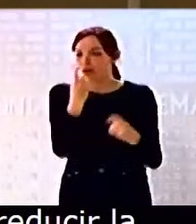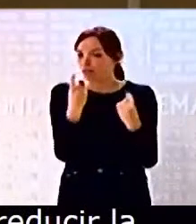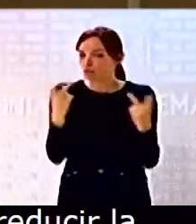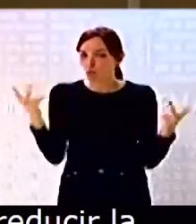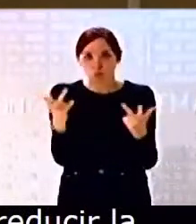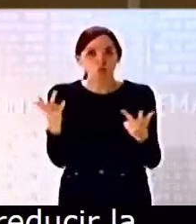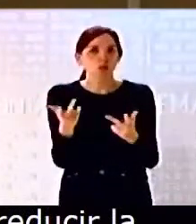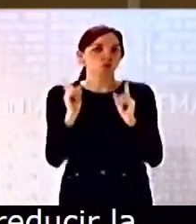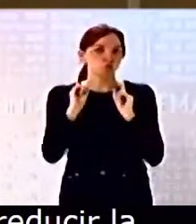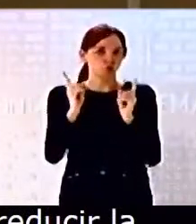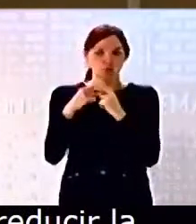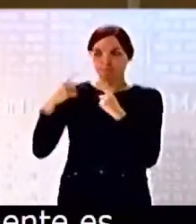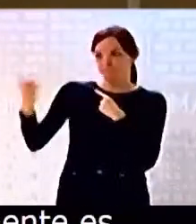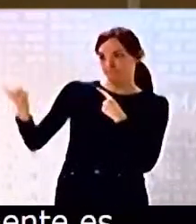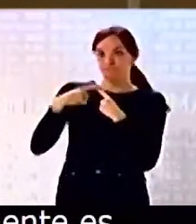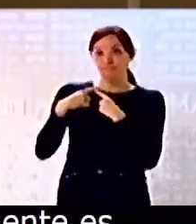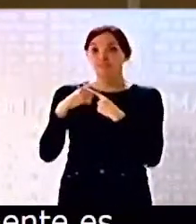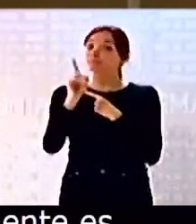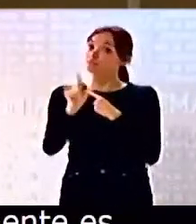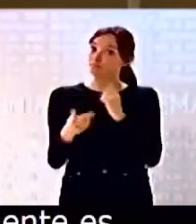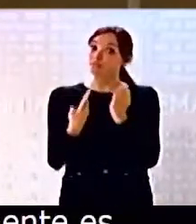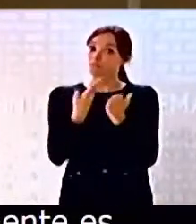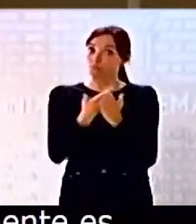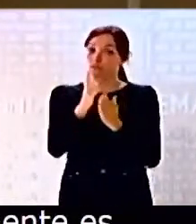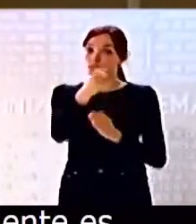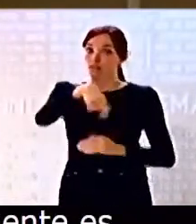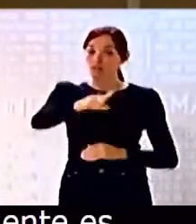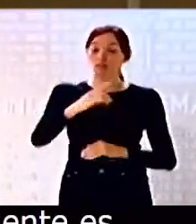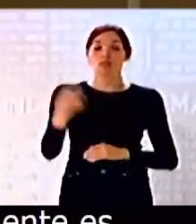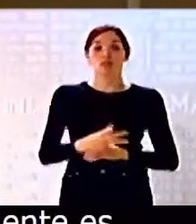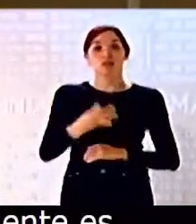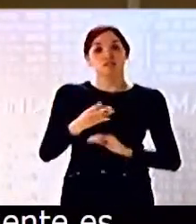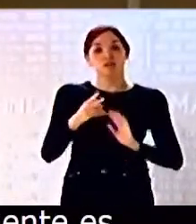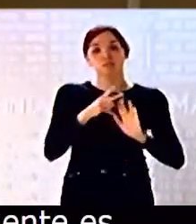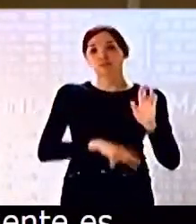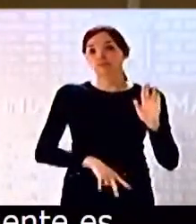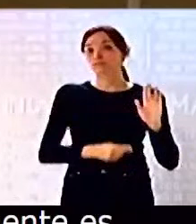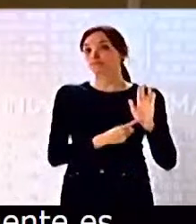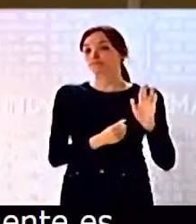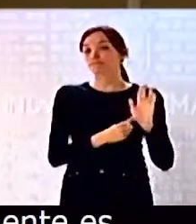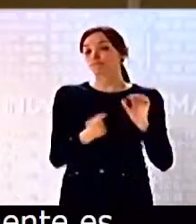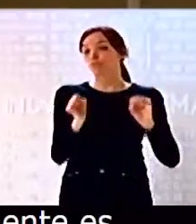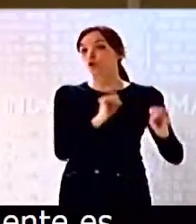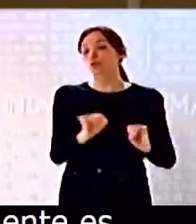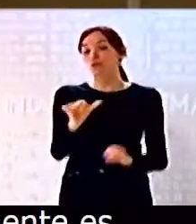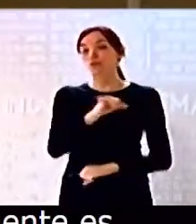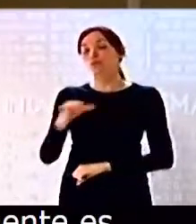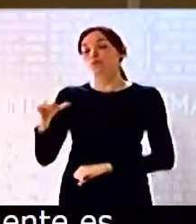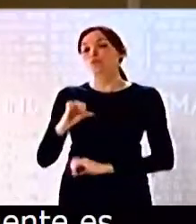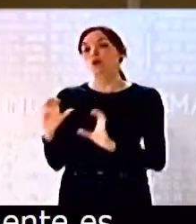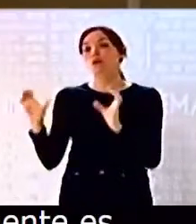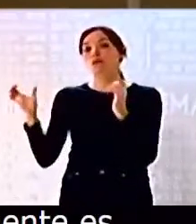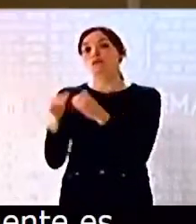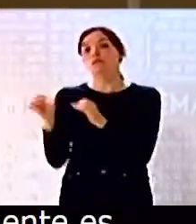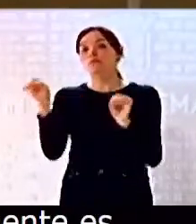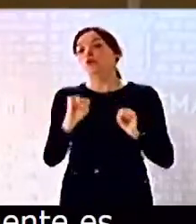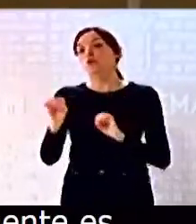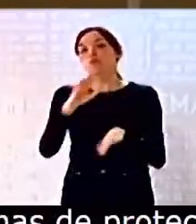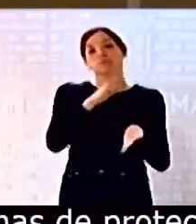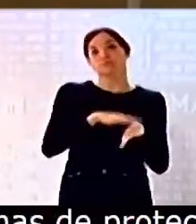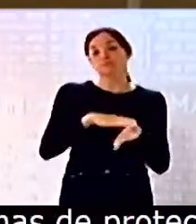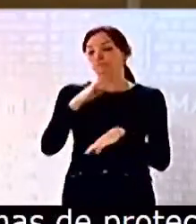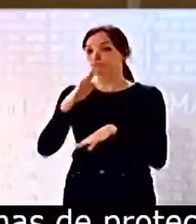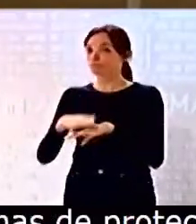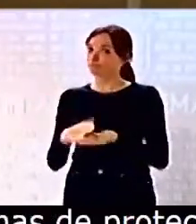necesario, y también pedirle que cumplan con las normas de protección individual y de protección colectiva. Yo creo